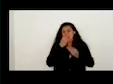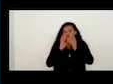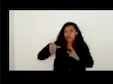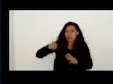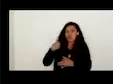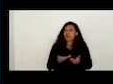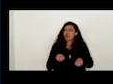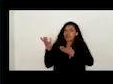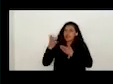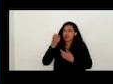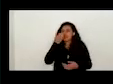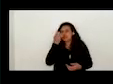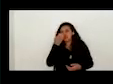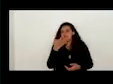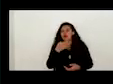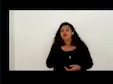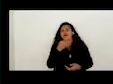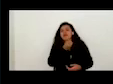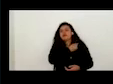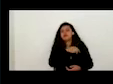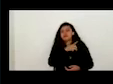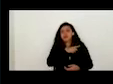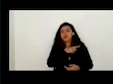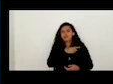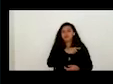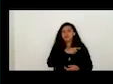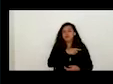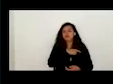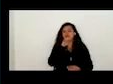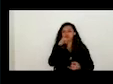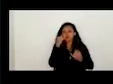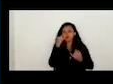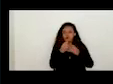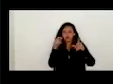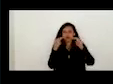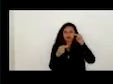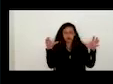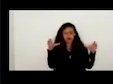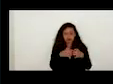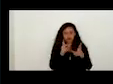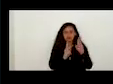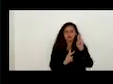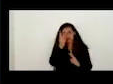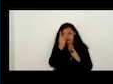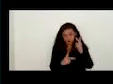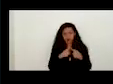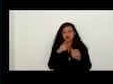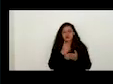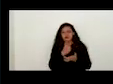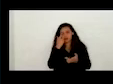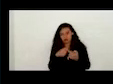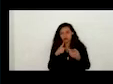en el caso de los que tengan que llevar, que guarden esa misma proporción, que contengan verduras, que contengan grasa, que